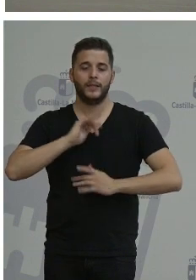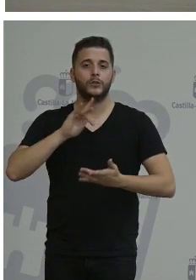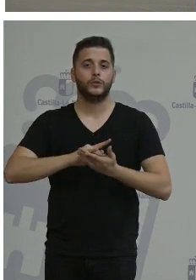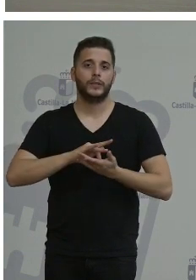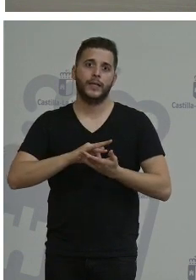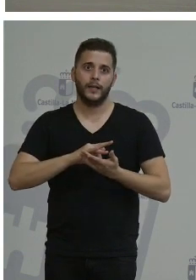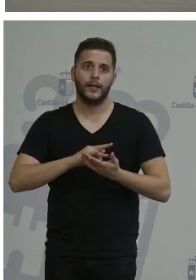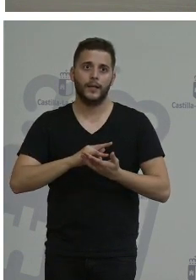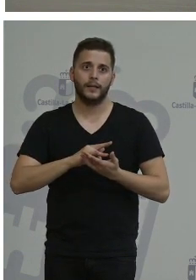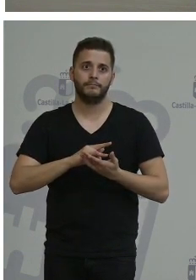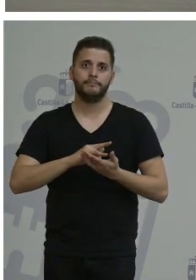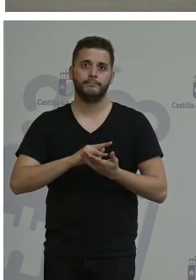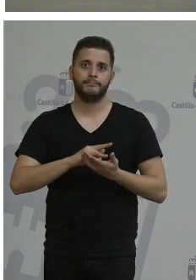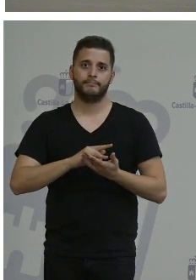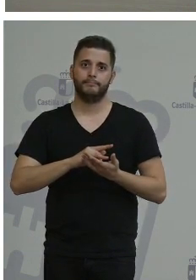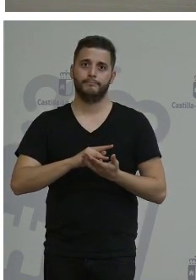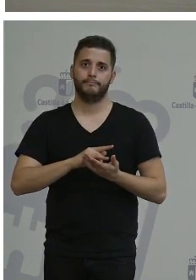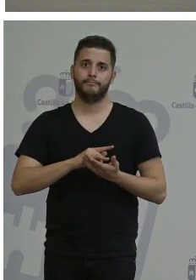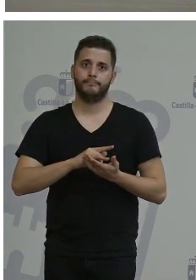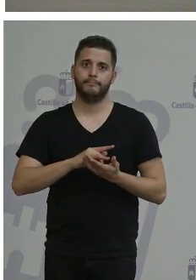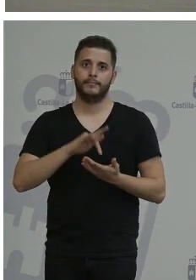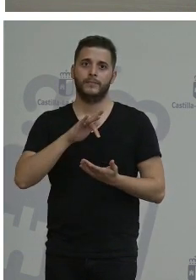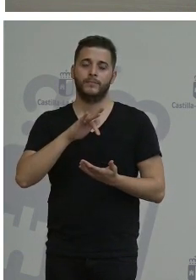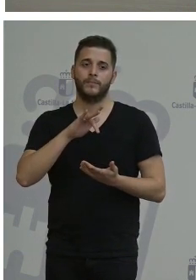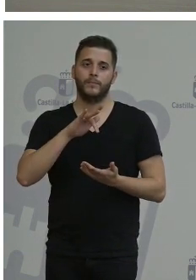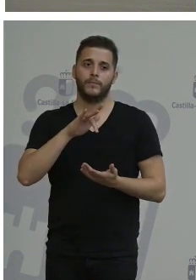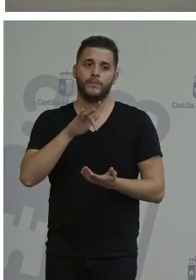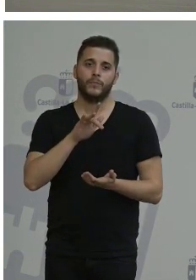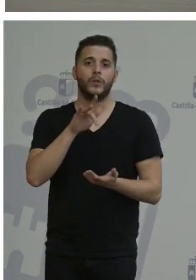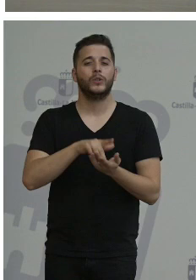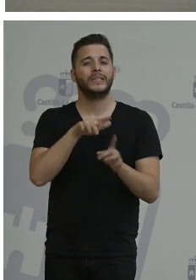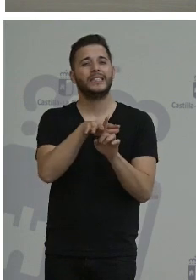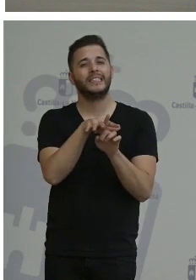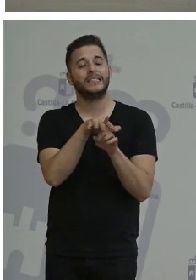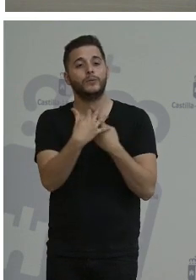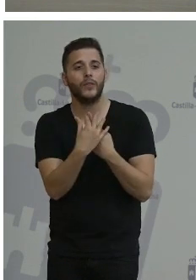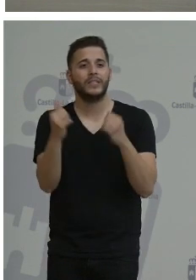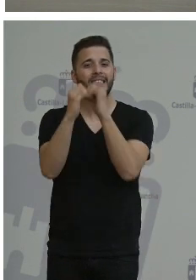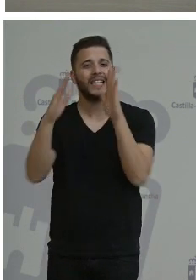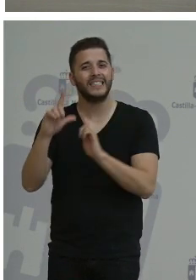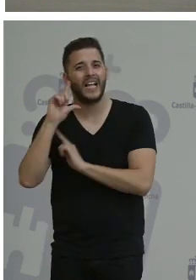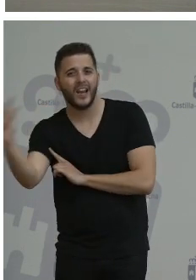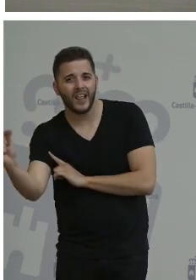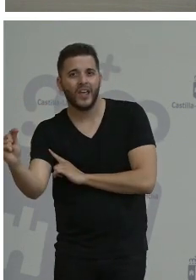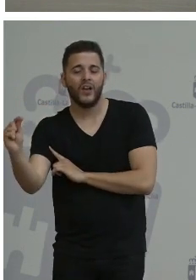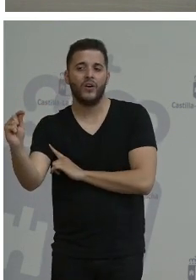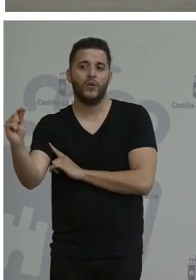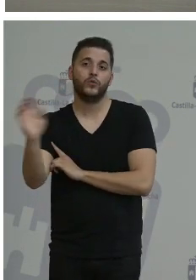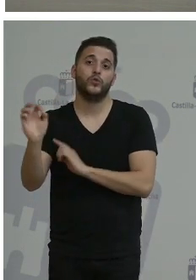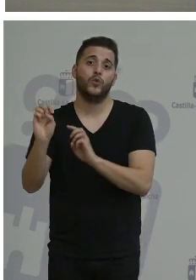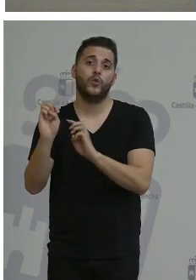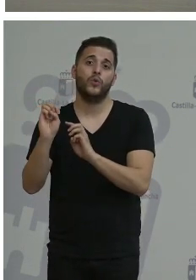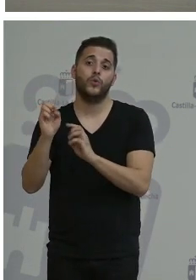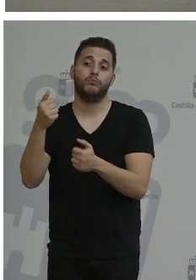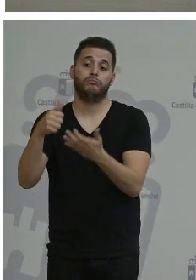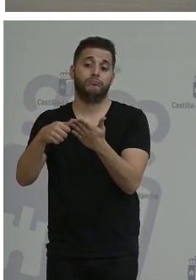renuncias de las personas que se ven en esas situaciones lejos de su casa o también que no tienen un carnet de